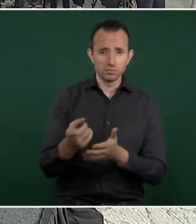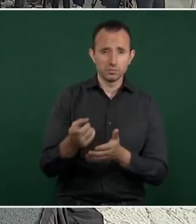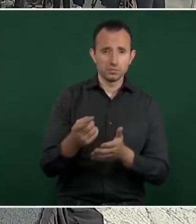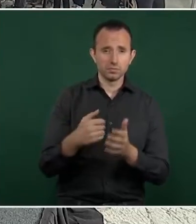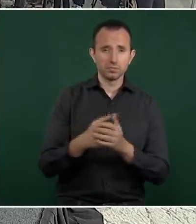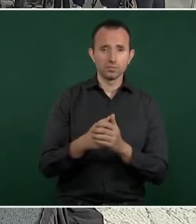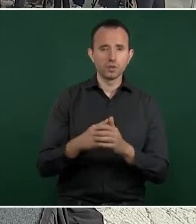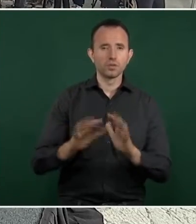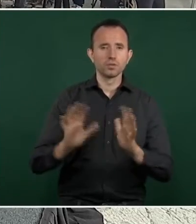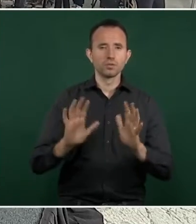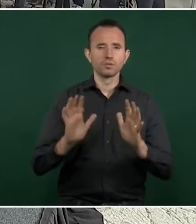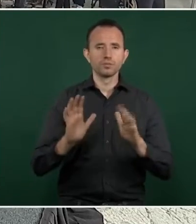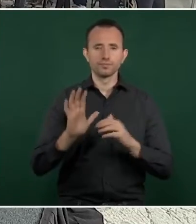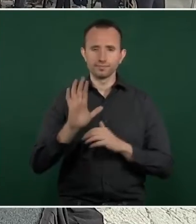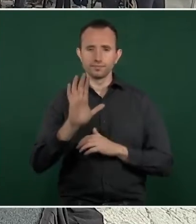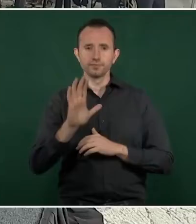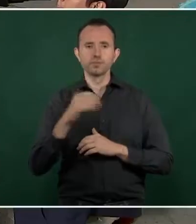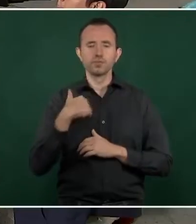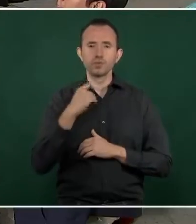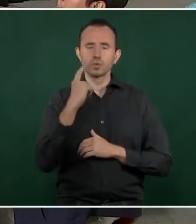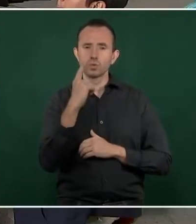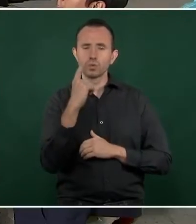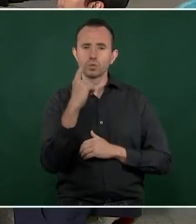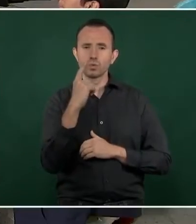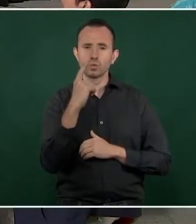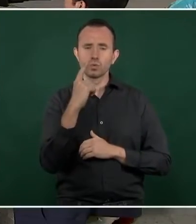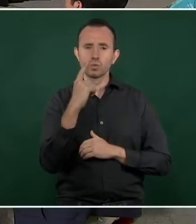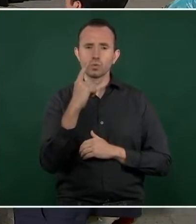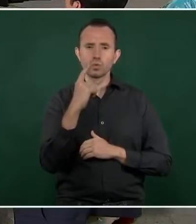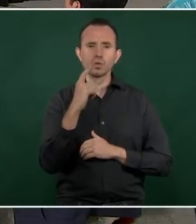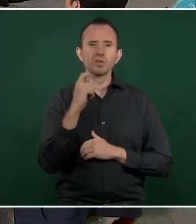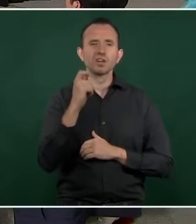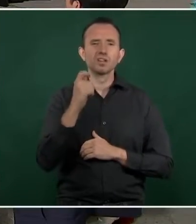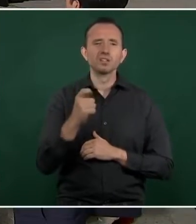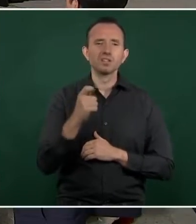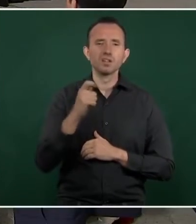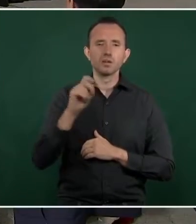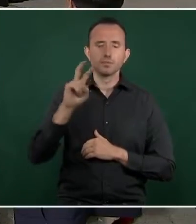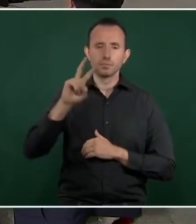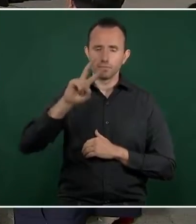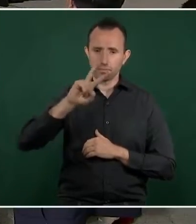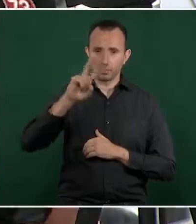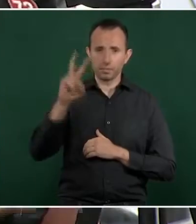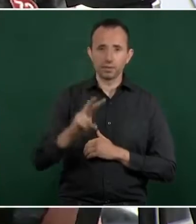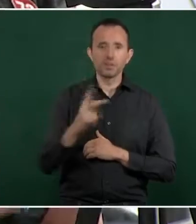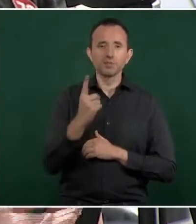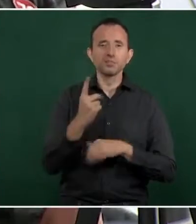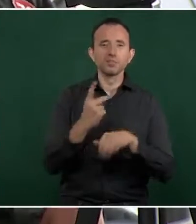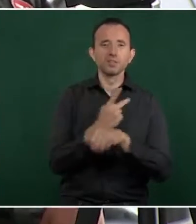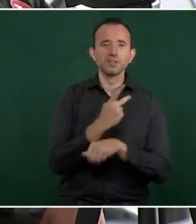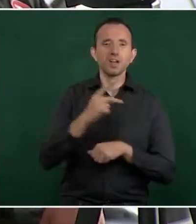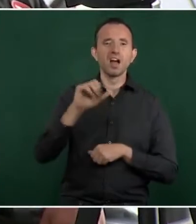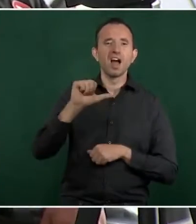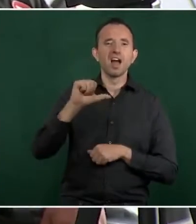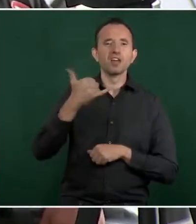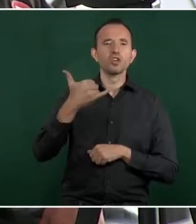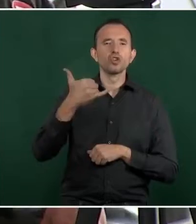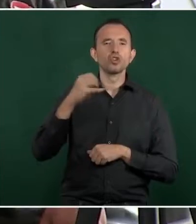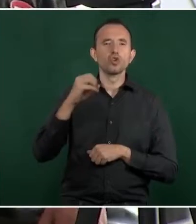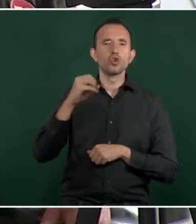La conclusión de la Comisión de la Verdad sobre el caso Ayotzinapa, que determina que fue un crimen de Estado,